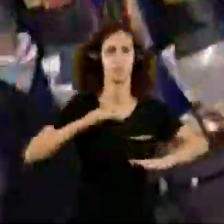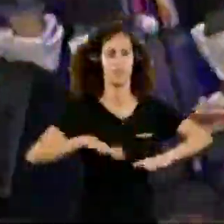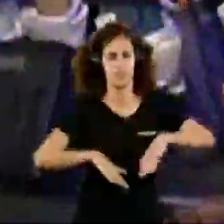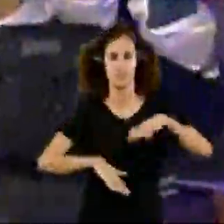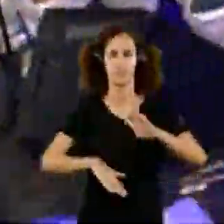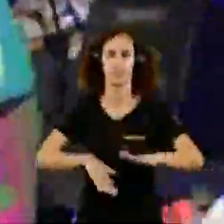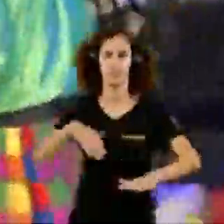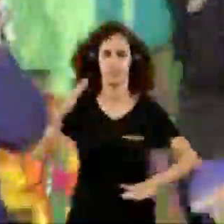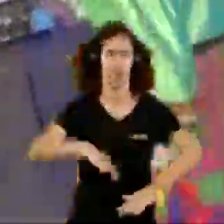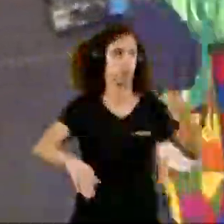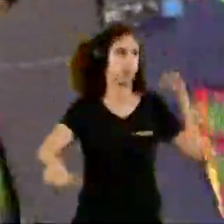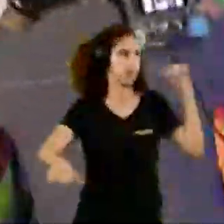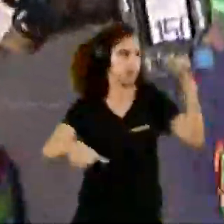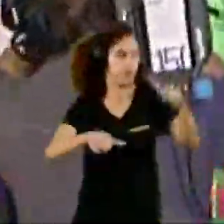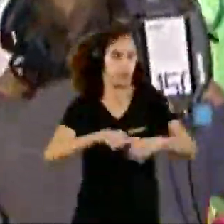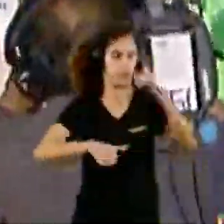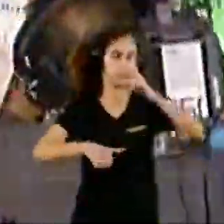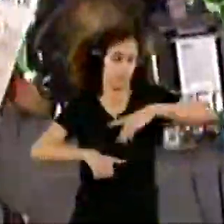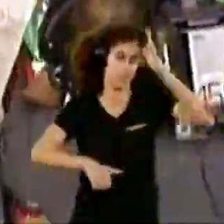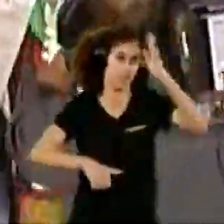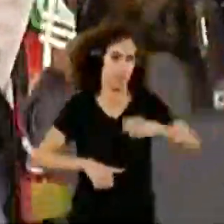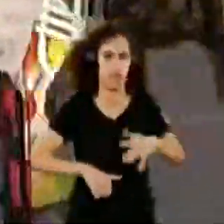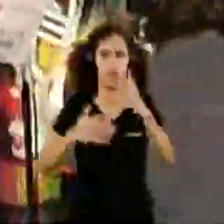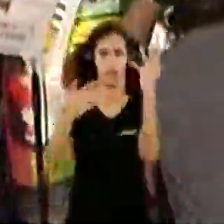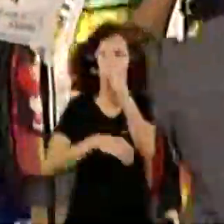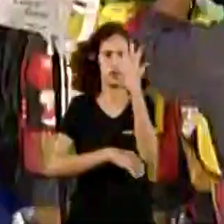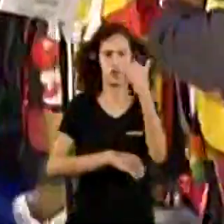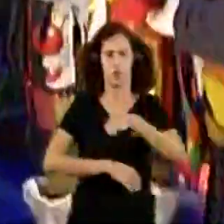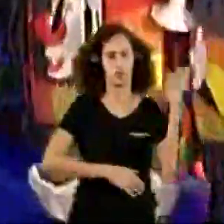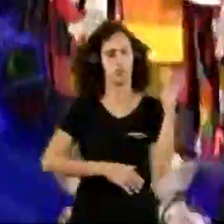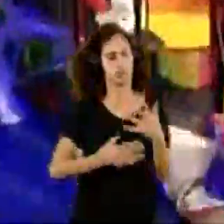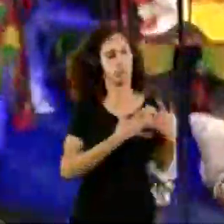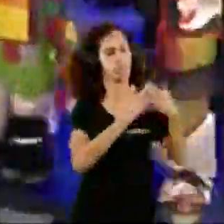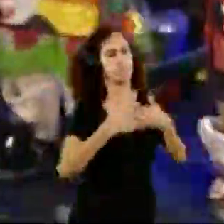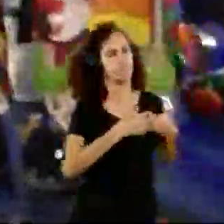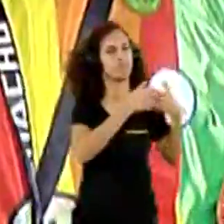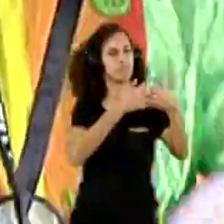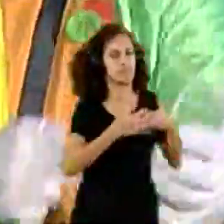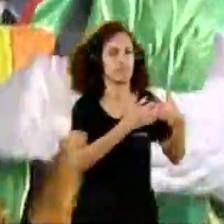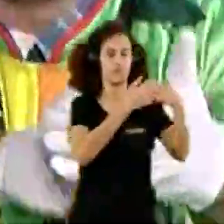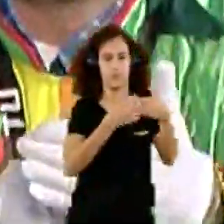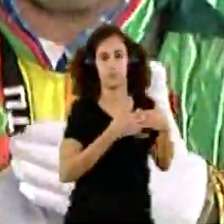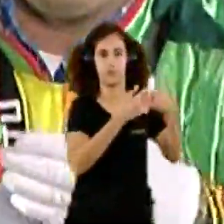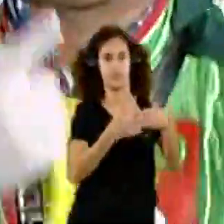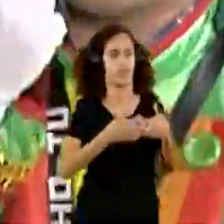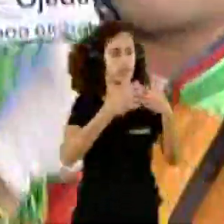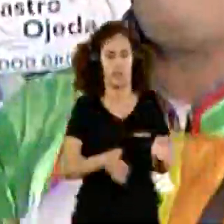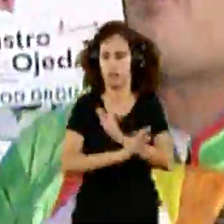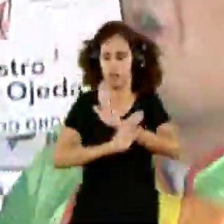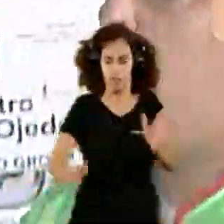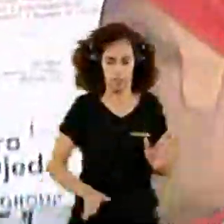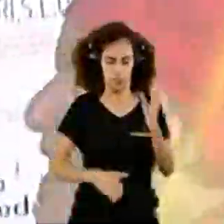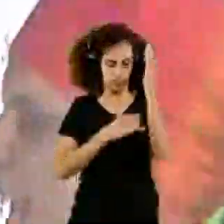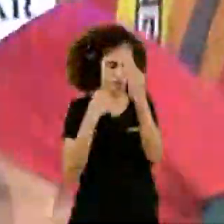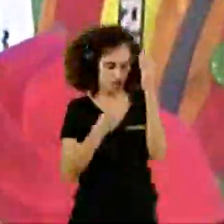No sé ni cuántos años por el carnaval llevo dando la cara. Y llega un punto que me